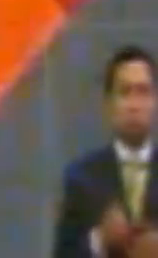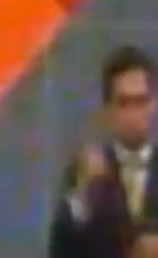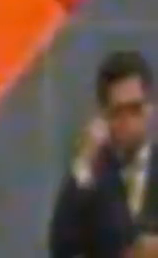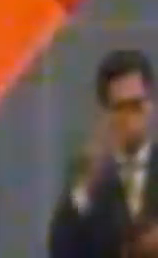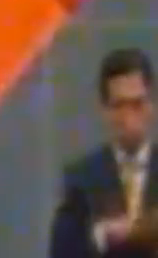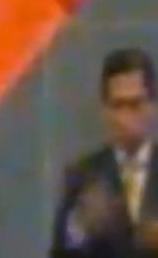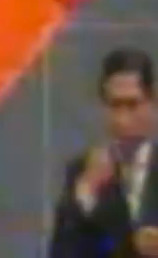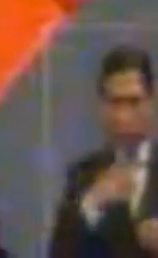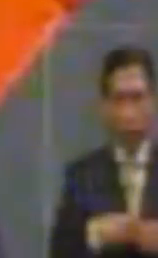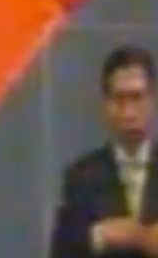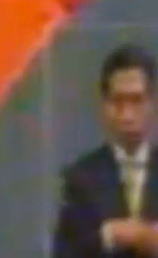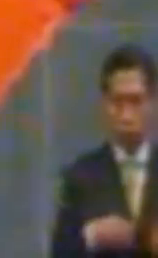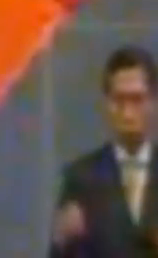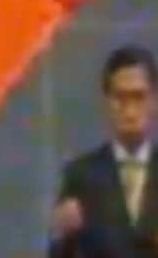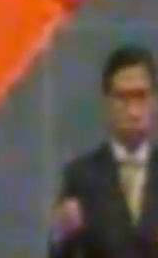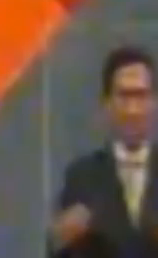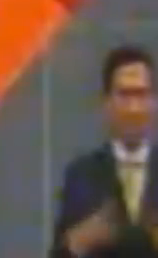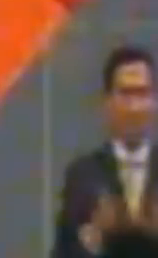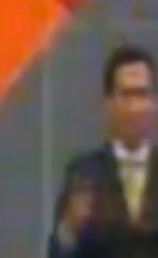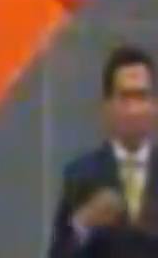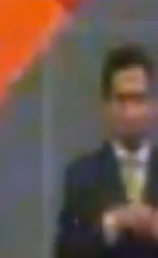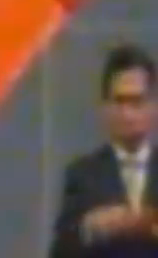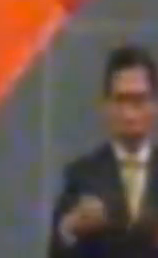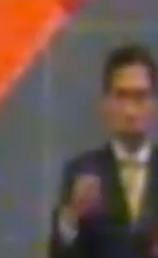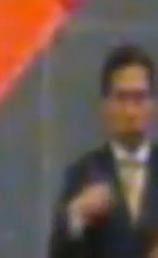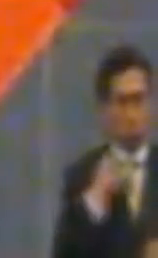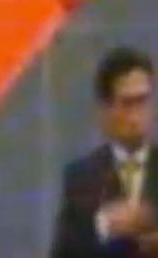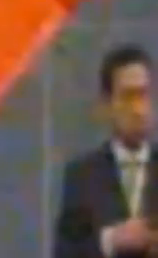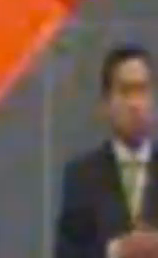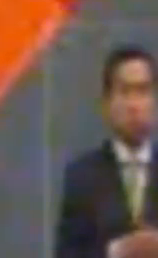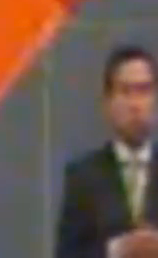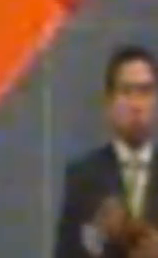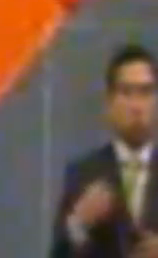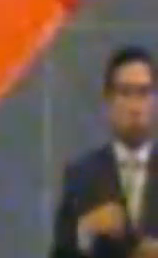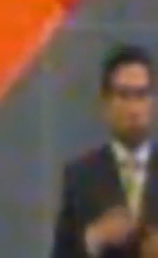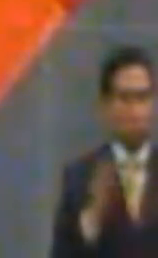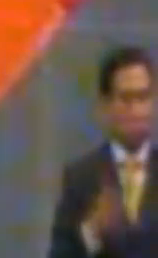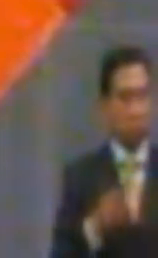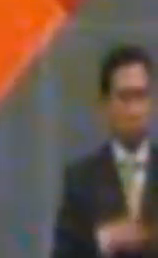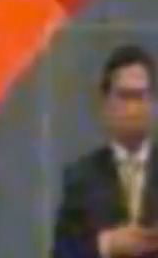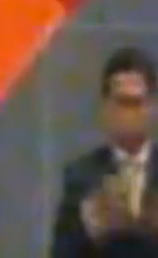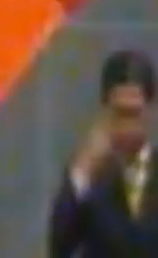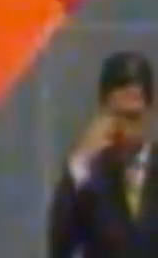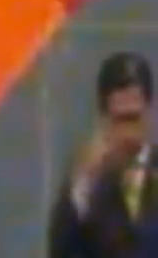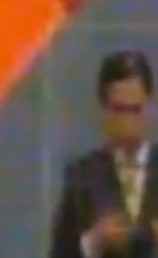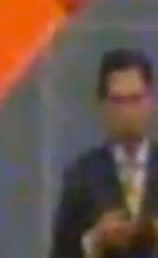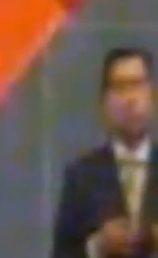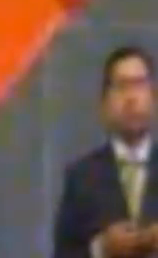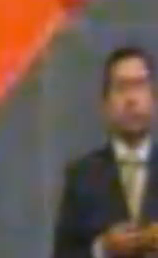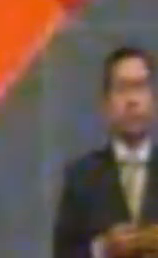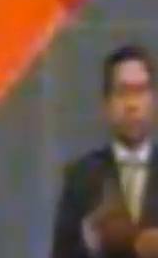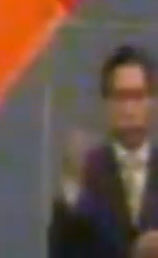en el gasoducto. Y el gasoducto, nosotros, como lo hemos dicho, no renunciamos, porque es una decisión de